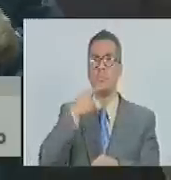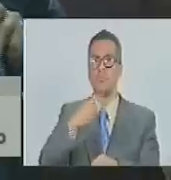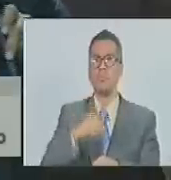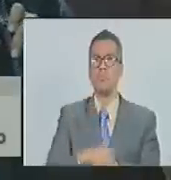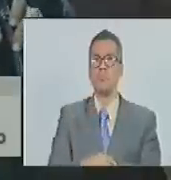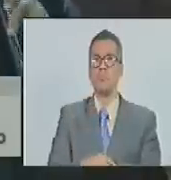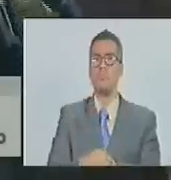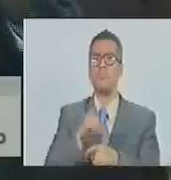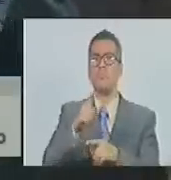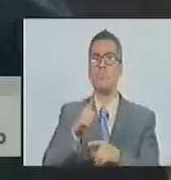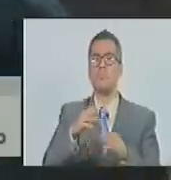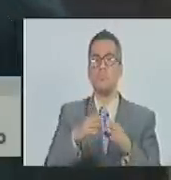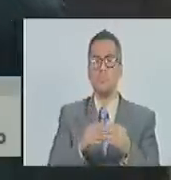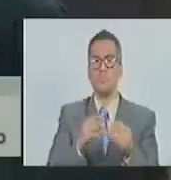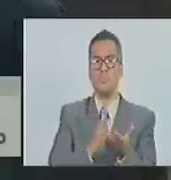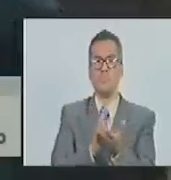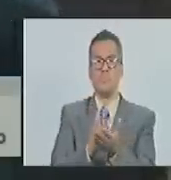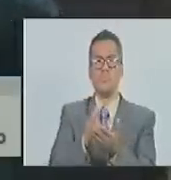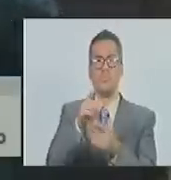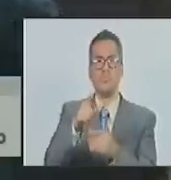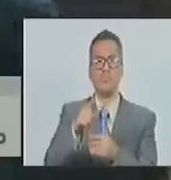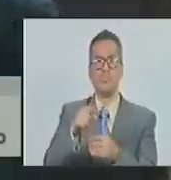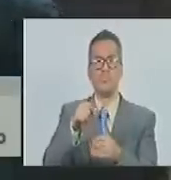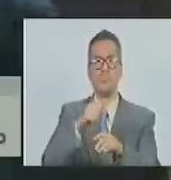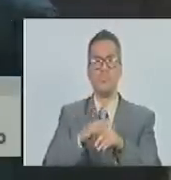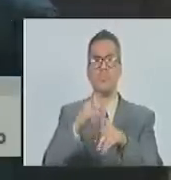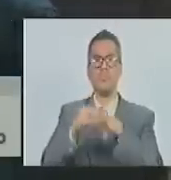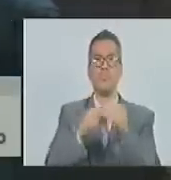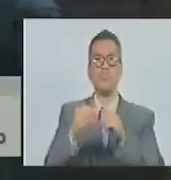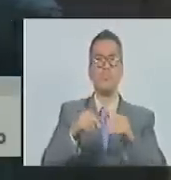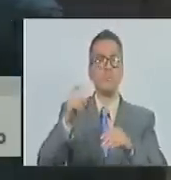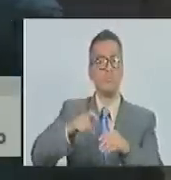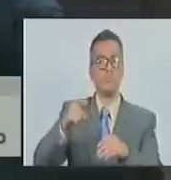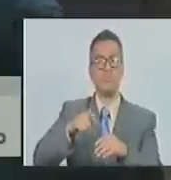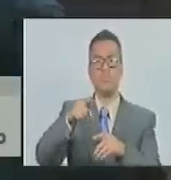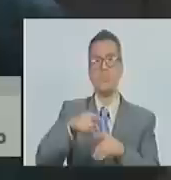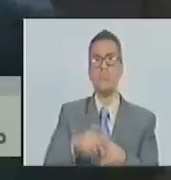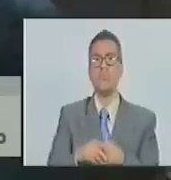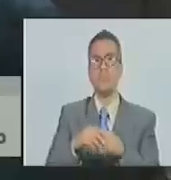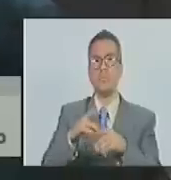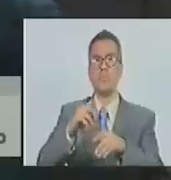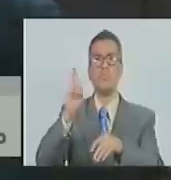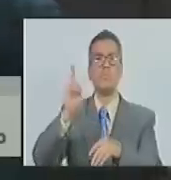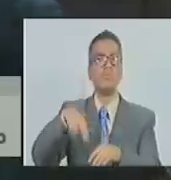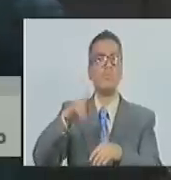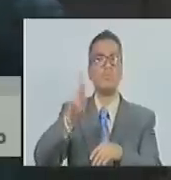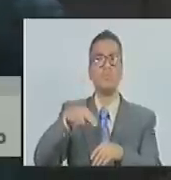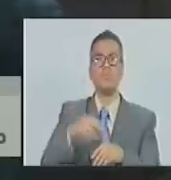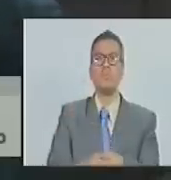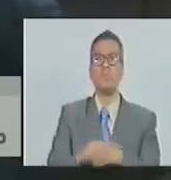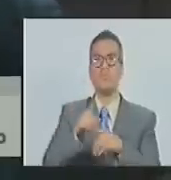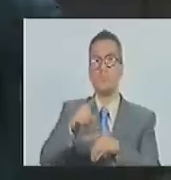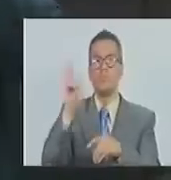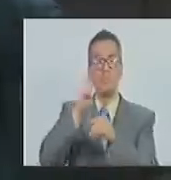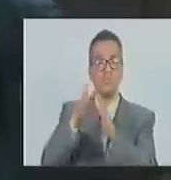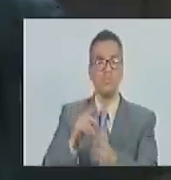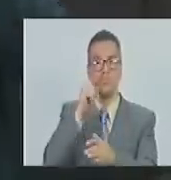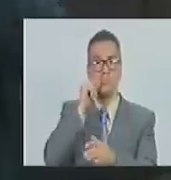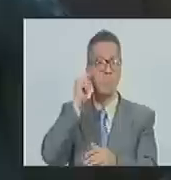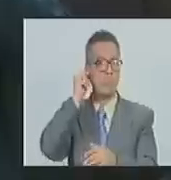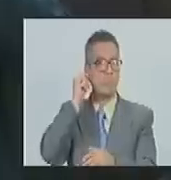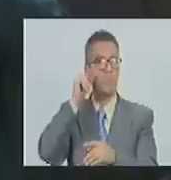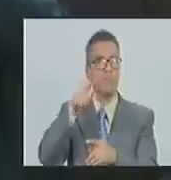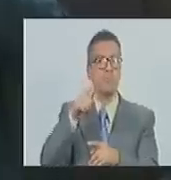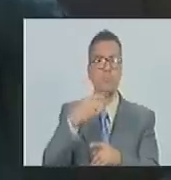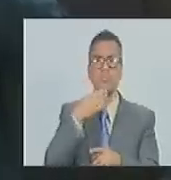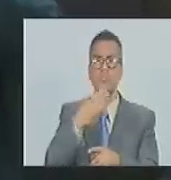mediante esta constitución se busquen los mecanismos necesarios para que más nunca esas venezolanas y esos venezolanos que han